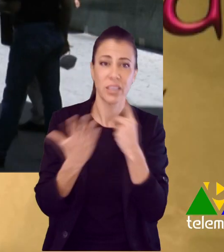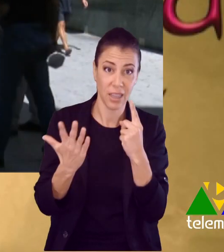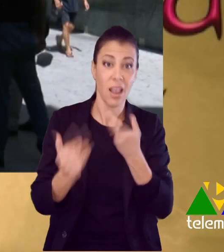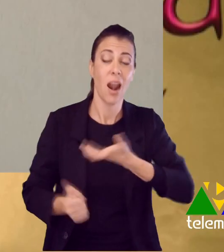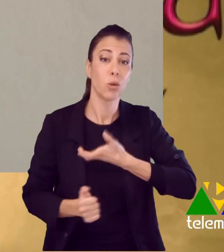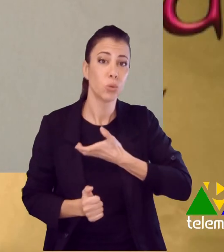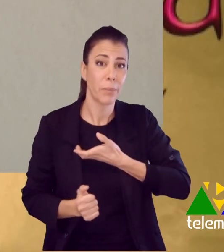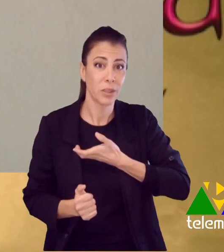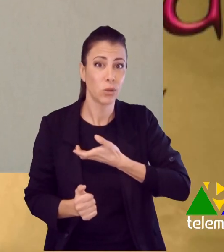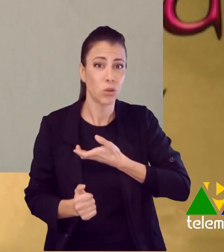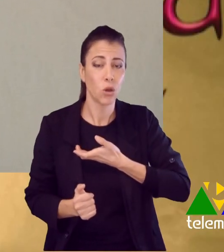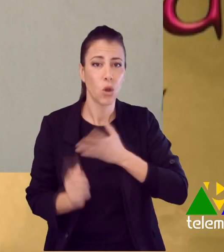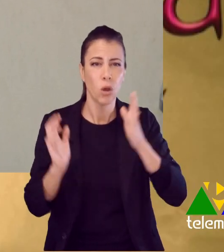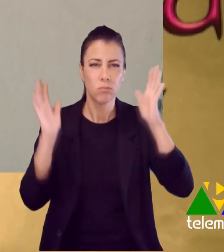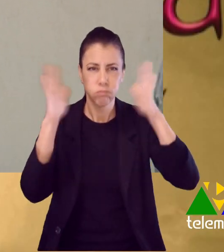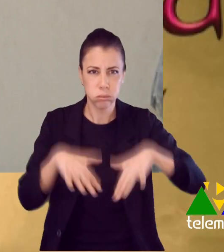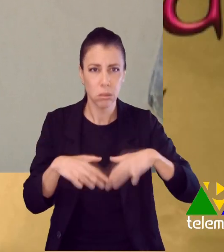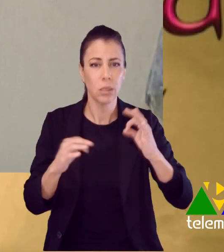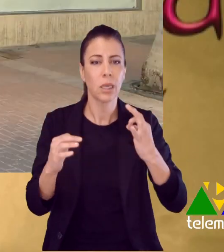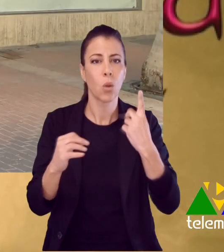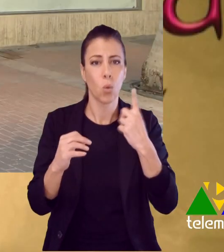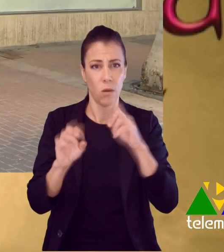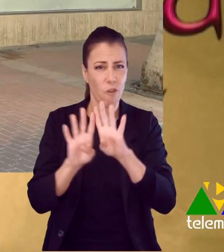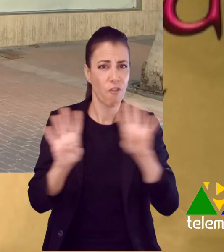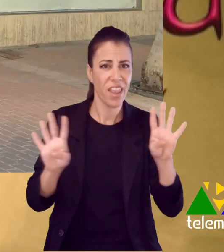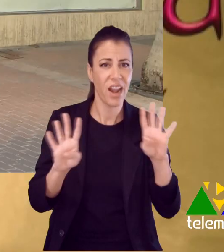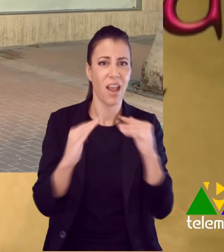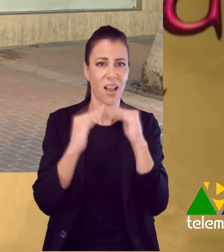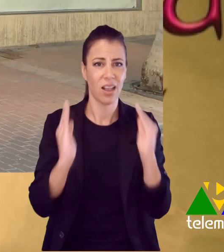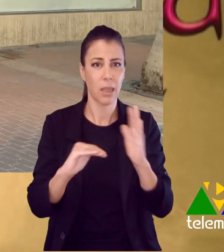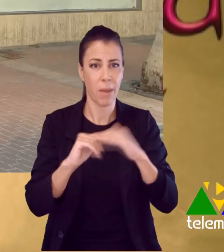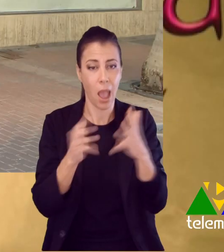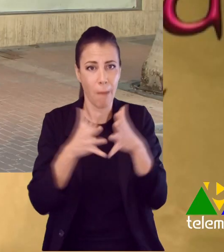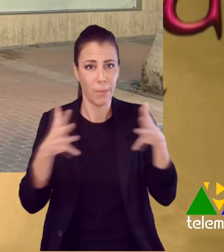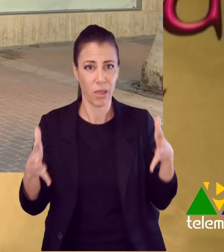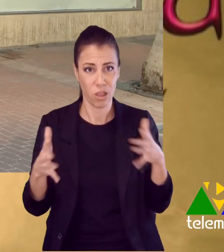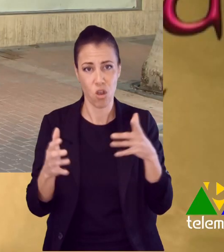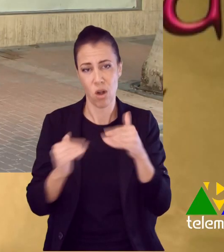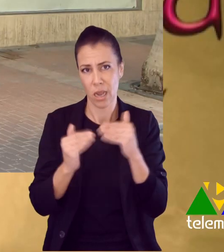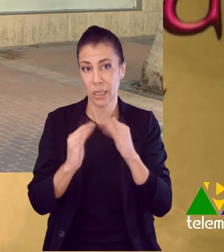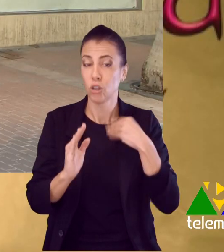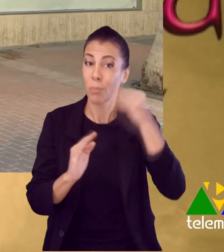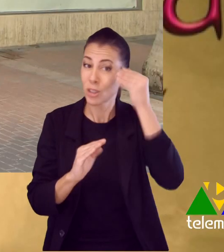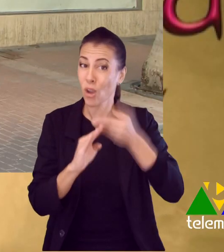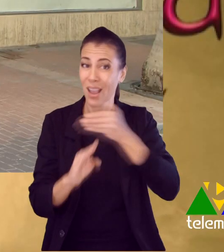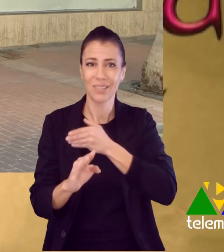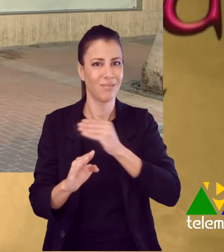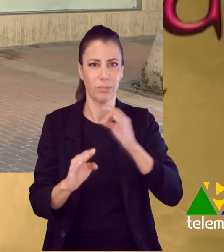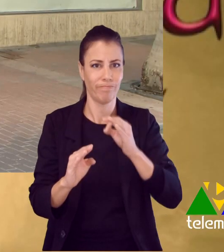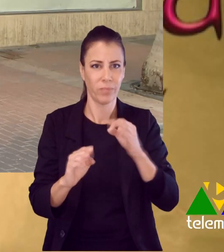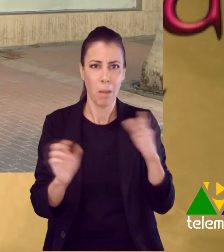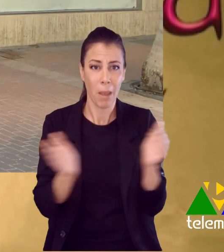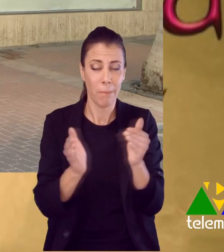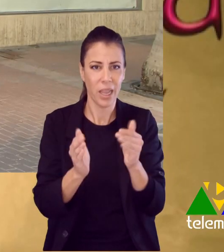el ayuntamiento derriba una fila de casas completamente para ampliar la plaza. No sería tan grande, es decir, que casi todo estaría